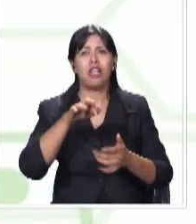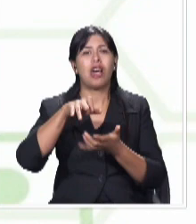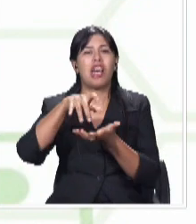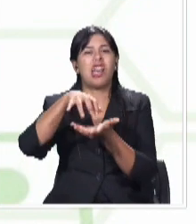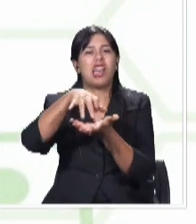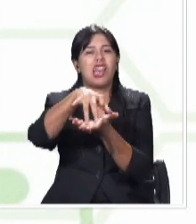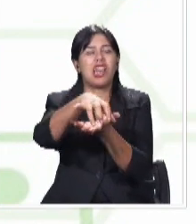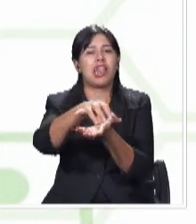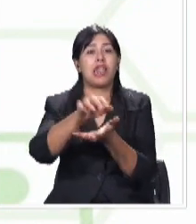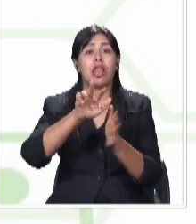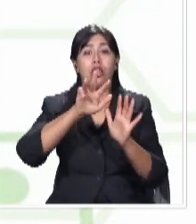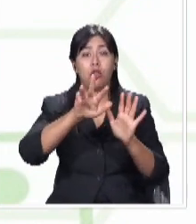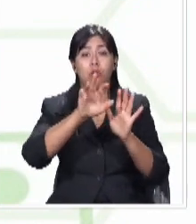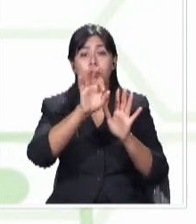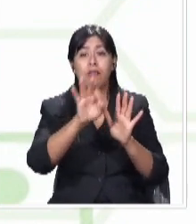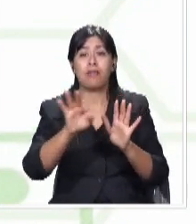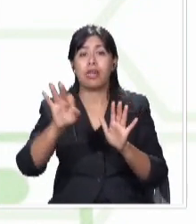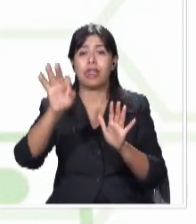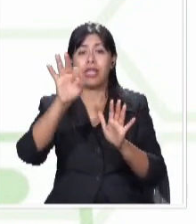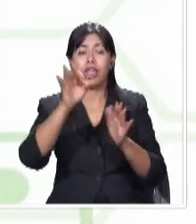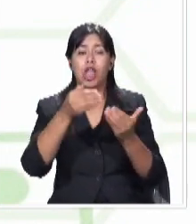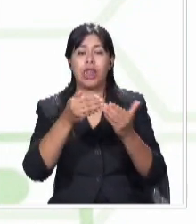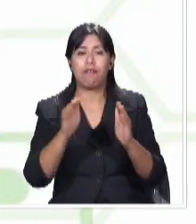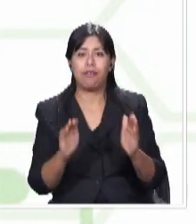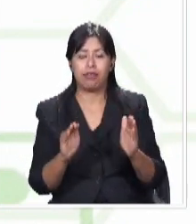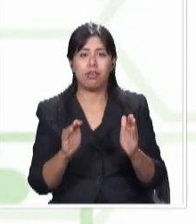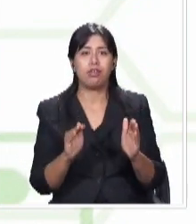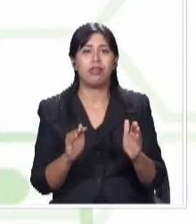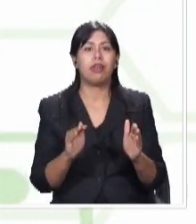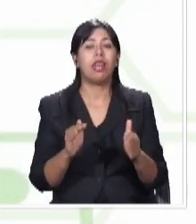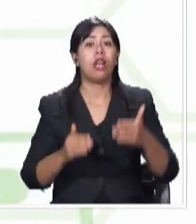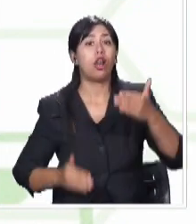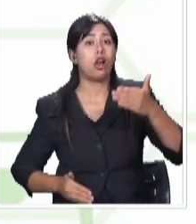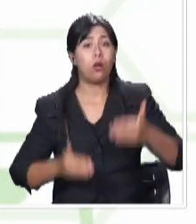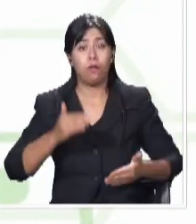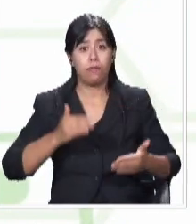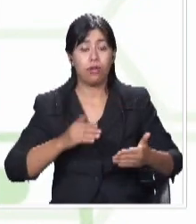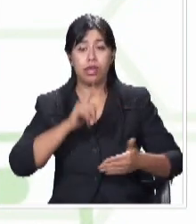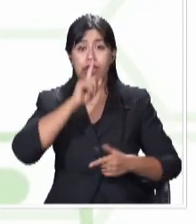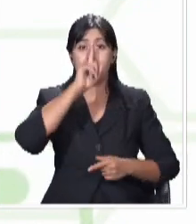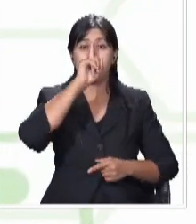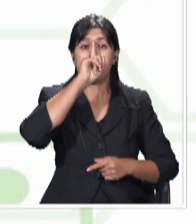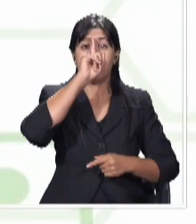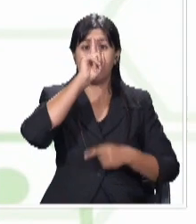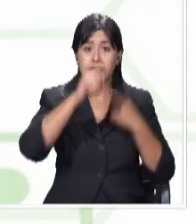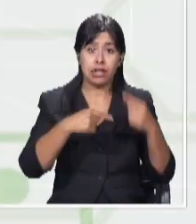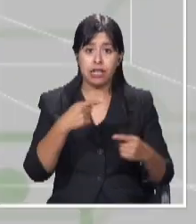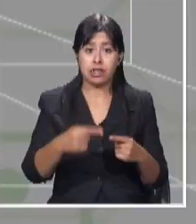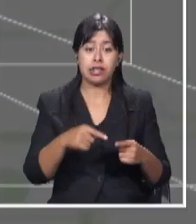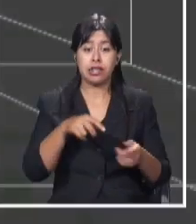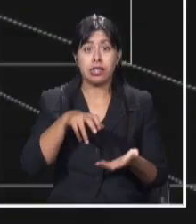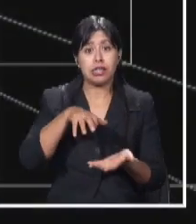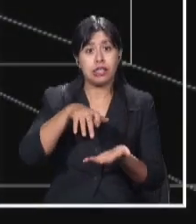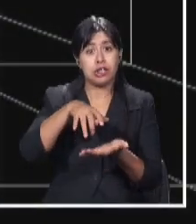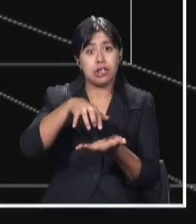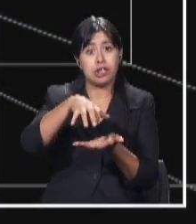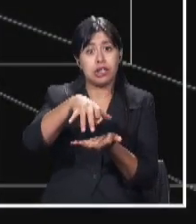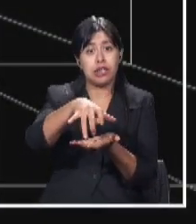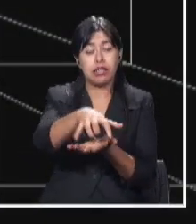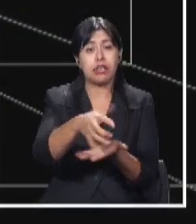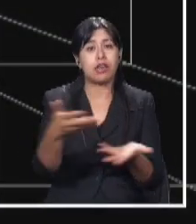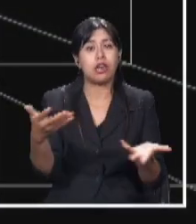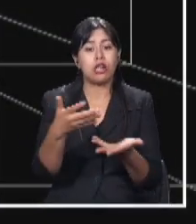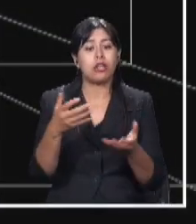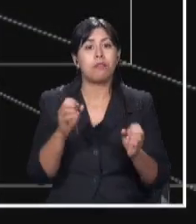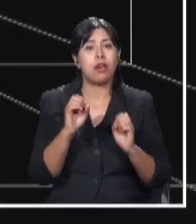tiene 9 grados de libertad. Y en robótica, la forma clásica de poder abordar las caminatas de un robot, o sea,